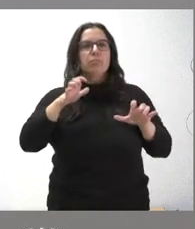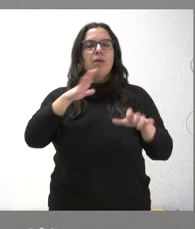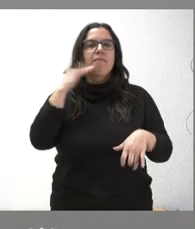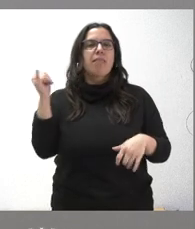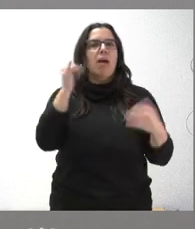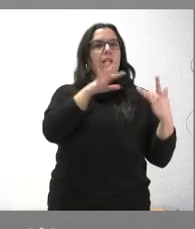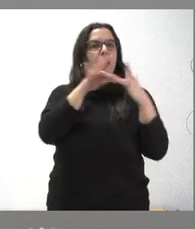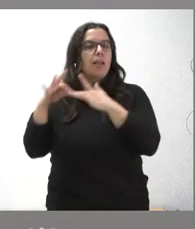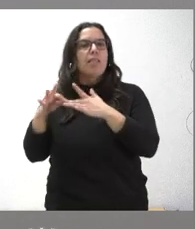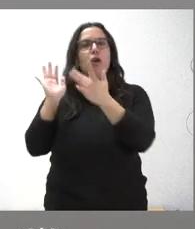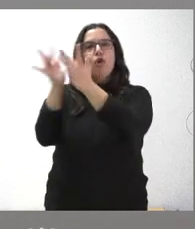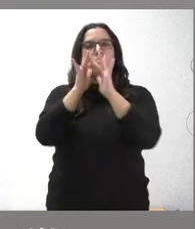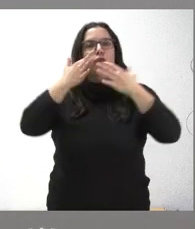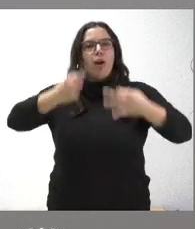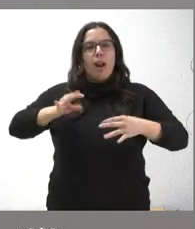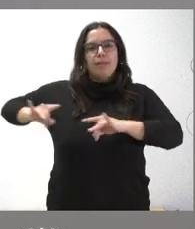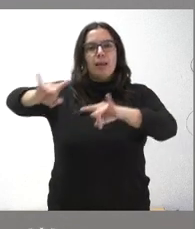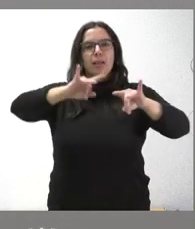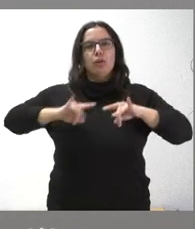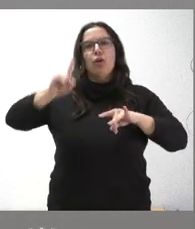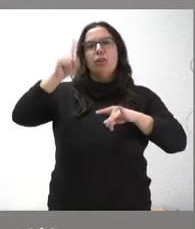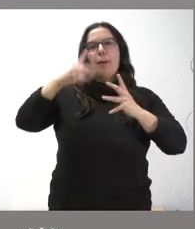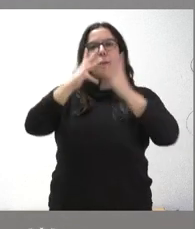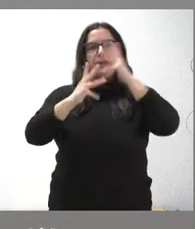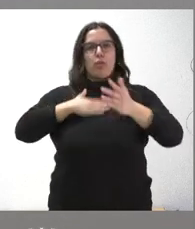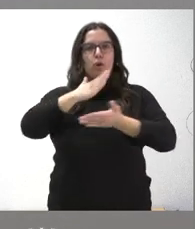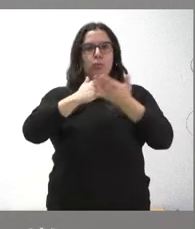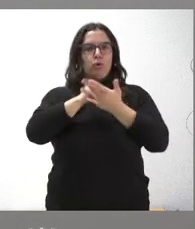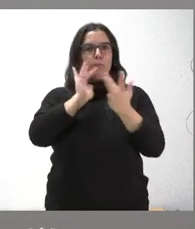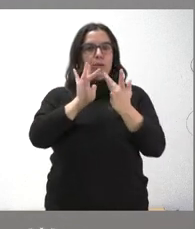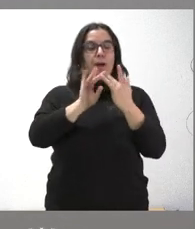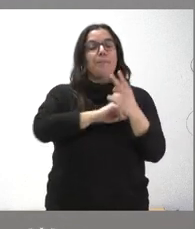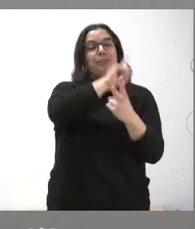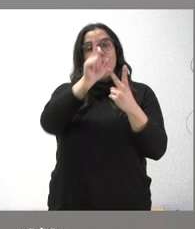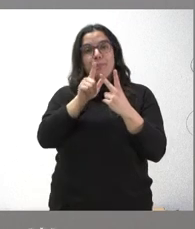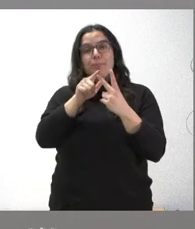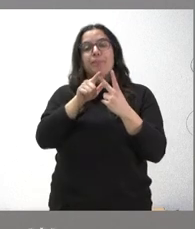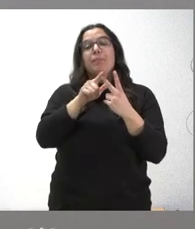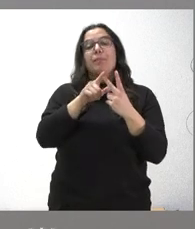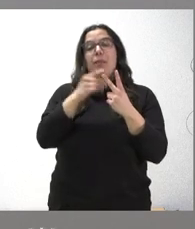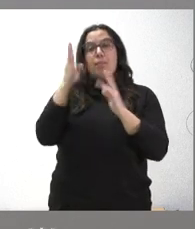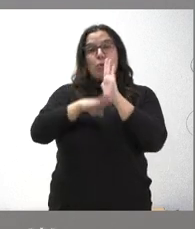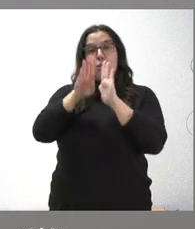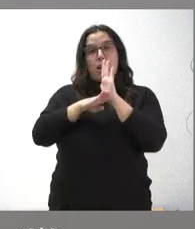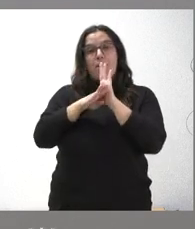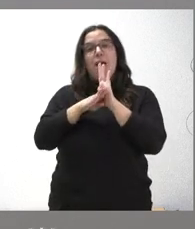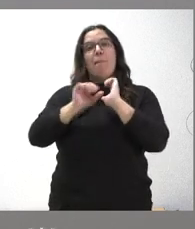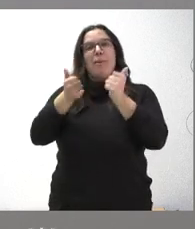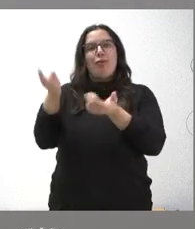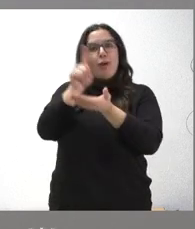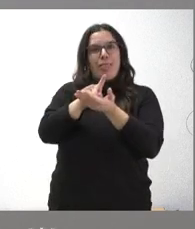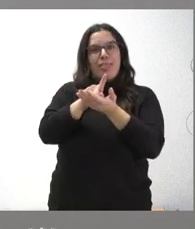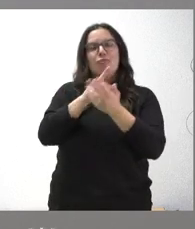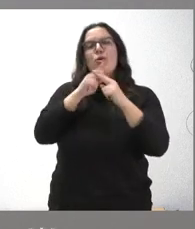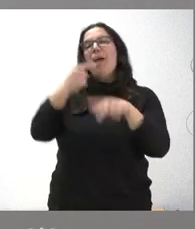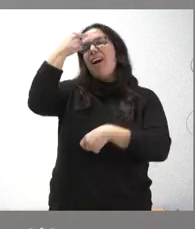establecerán un contacto real con el territorio y con la administración autonómica y por su parte se recupera el programa añoranza